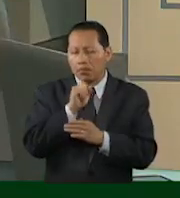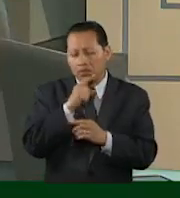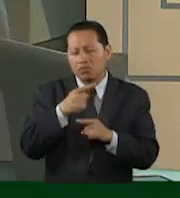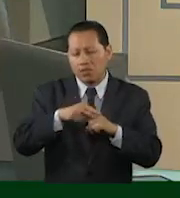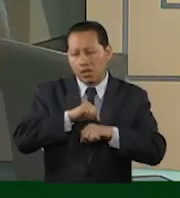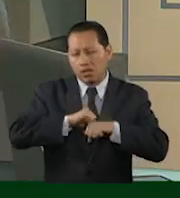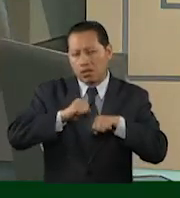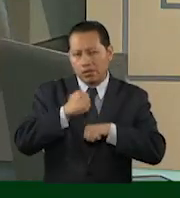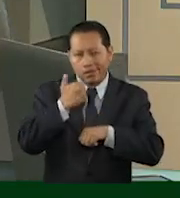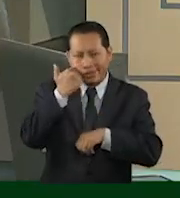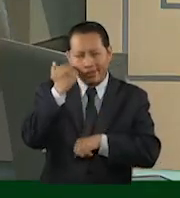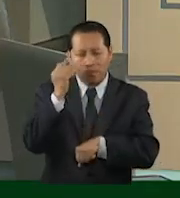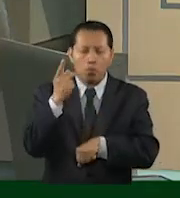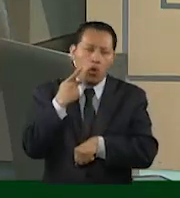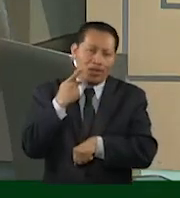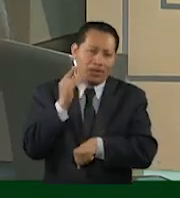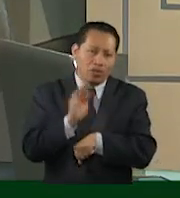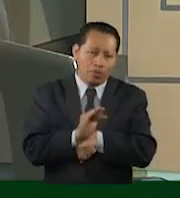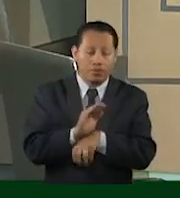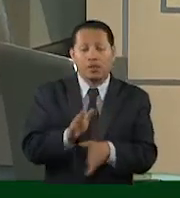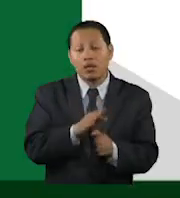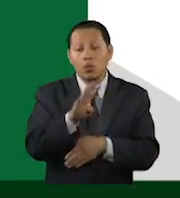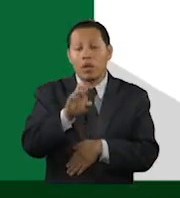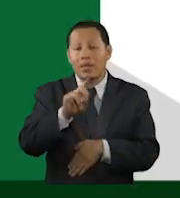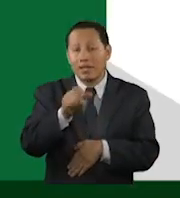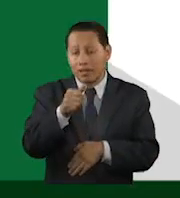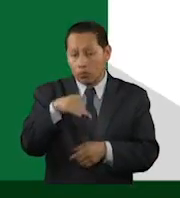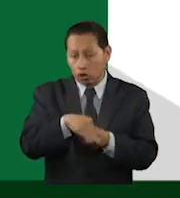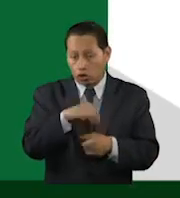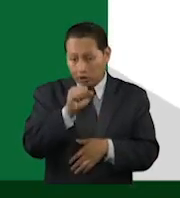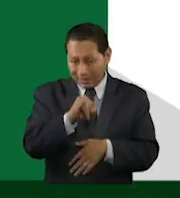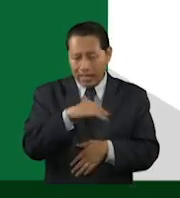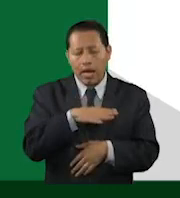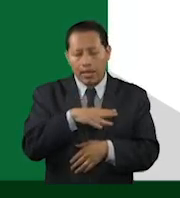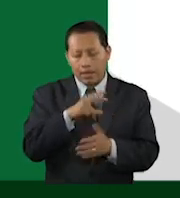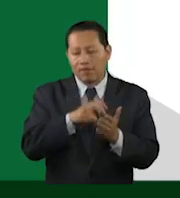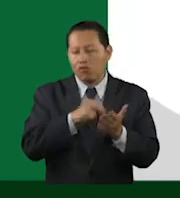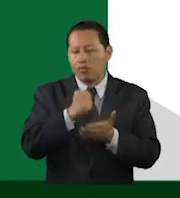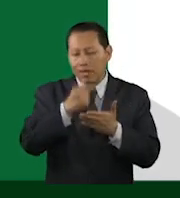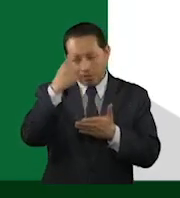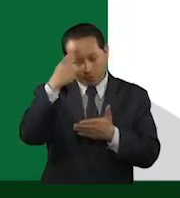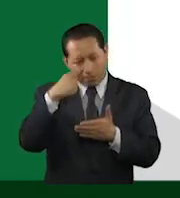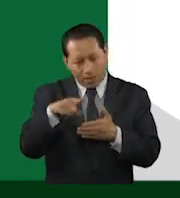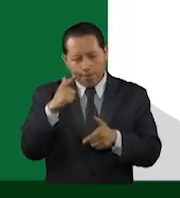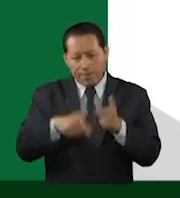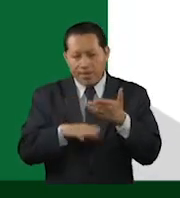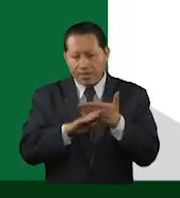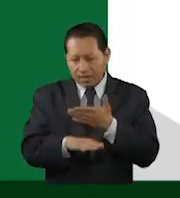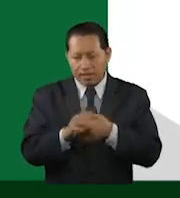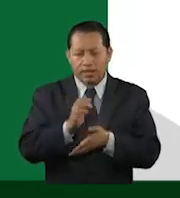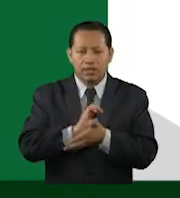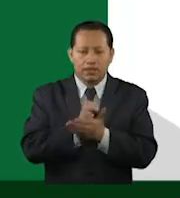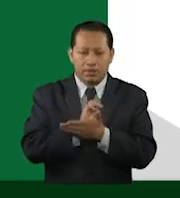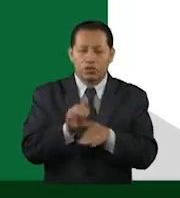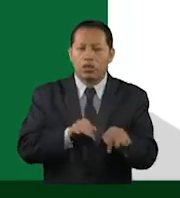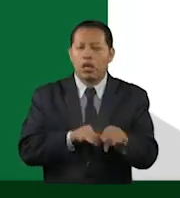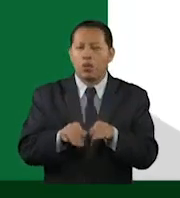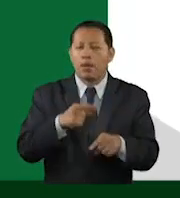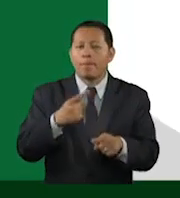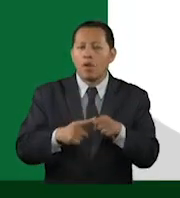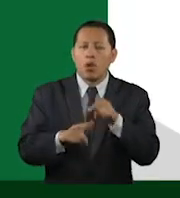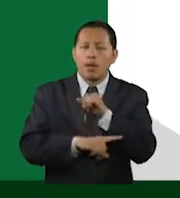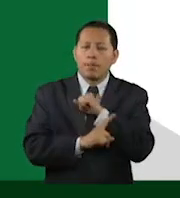Por otra parte, con 436 votos a favor, se avalaron reformas para prevenir y erradicar la discriminación laboral por